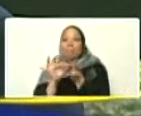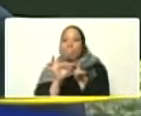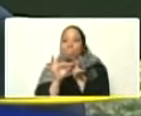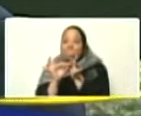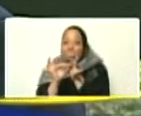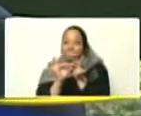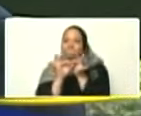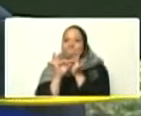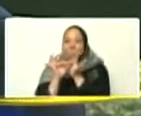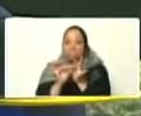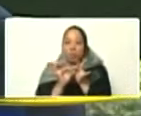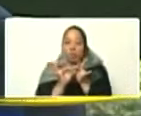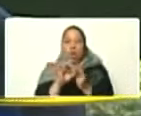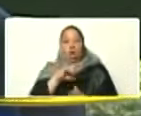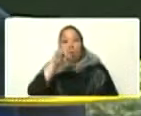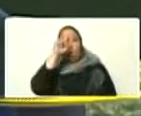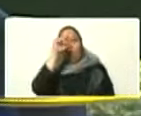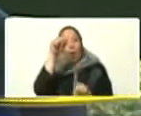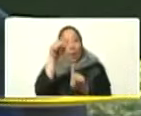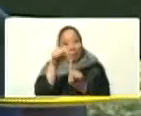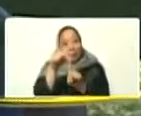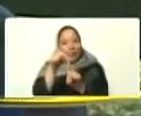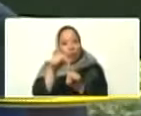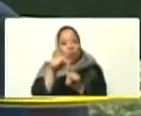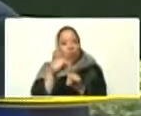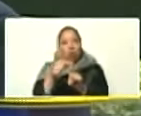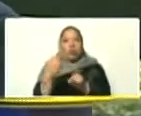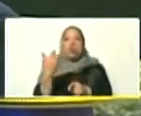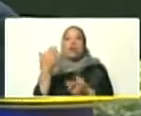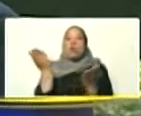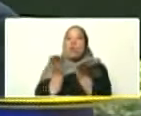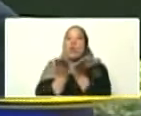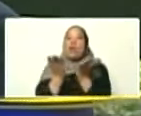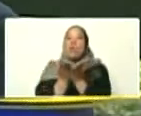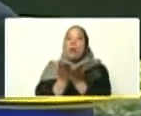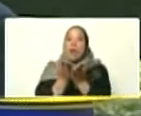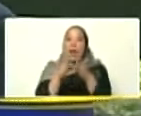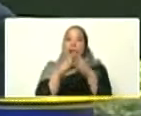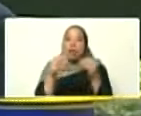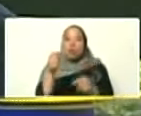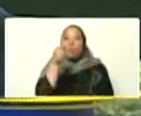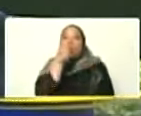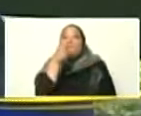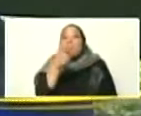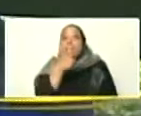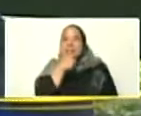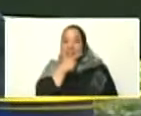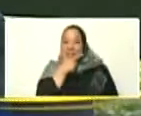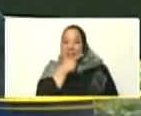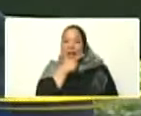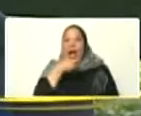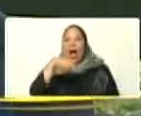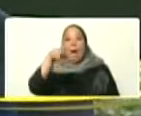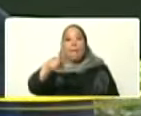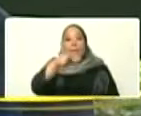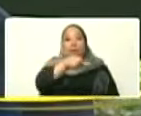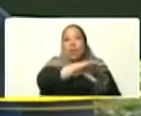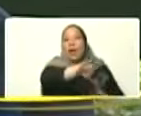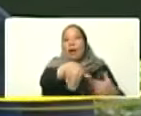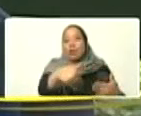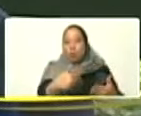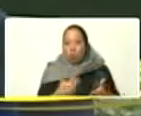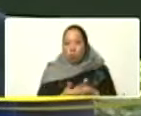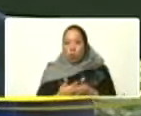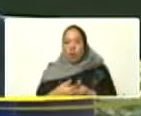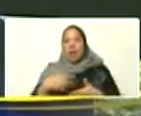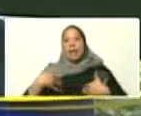estamos encaminados, presidente, para garantizar una escuela bella para todo nuestro pueblo, pero sobre todo una salud digna también para el